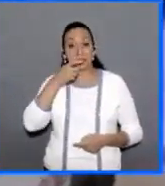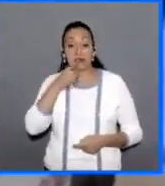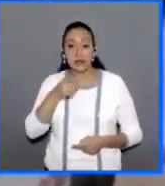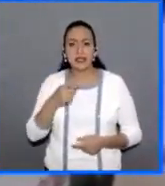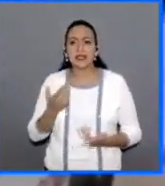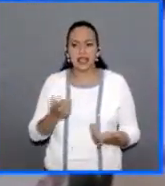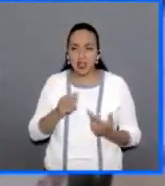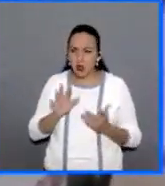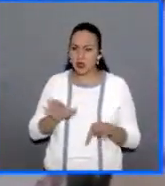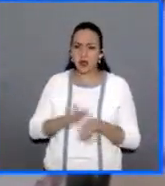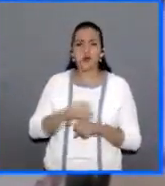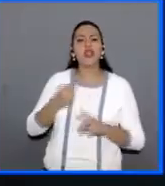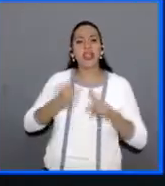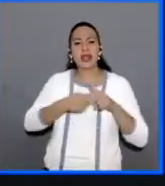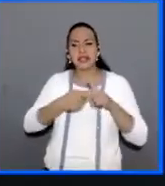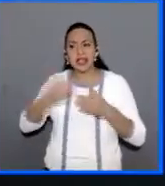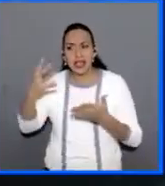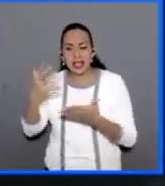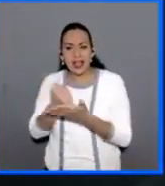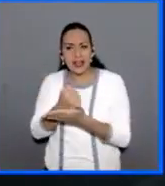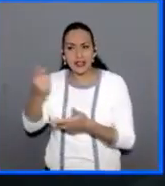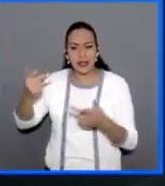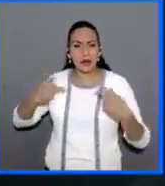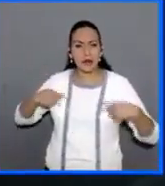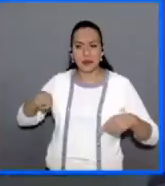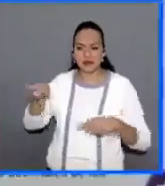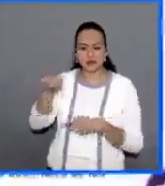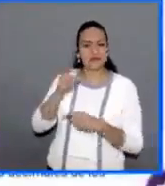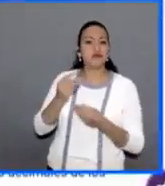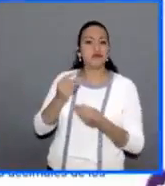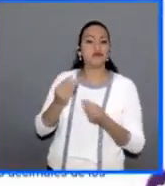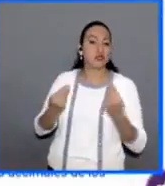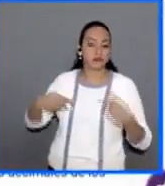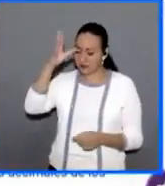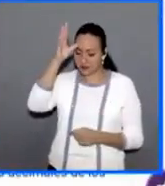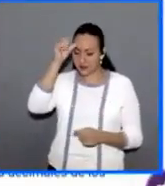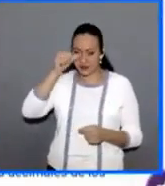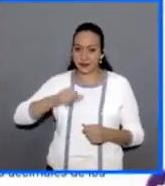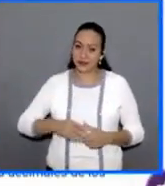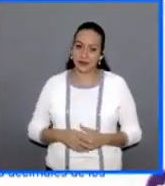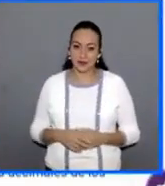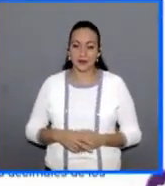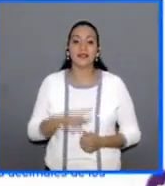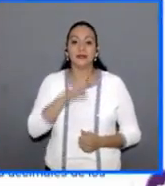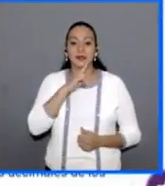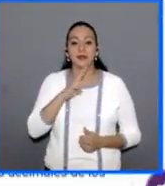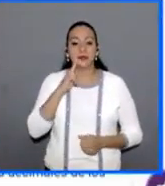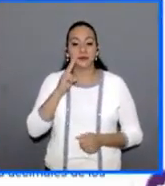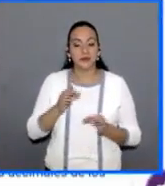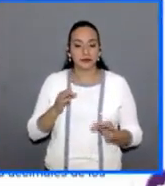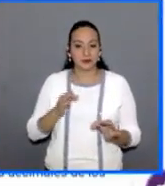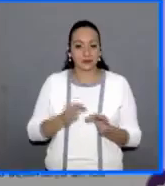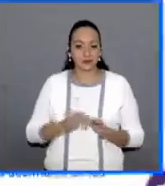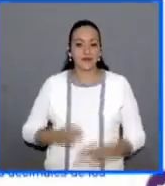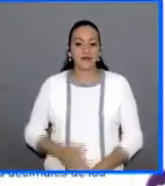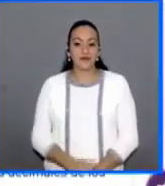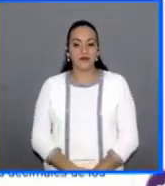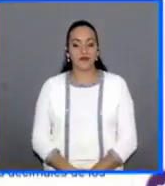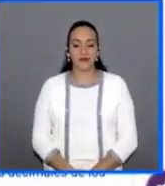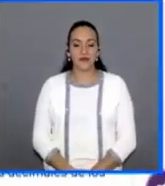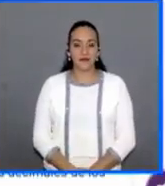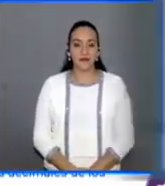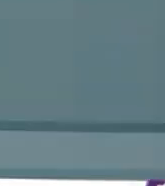los cómputos distritales de la elección judicial. Con información de José Luis Guerra García para el canal del Poder Judicial de la